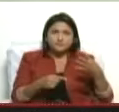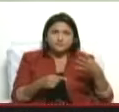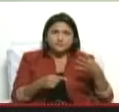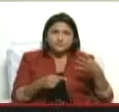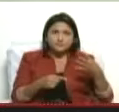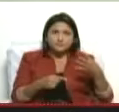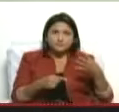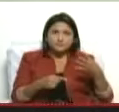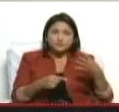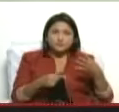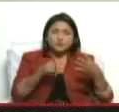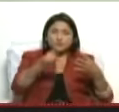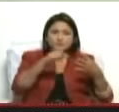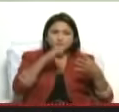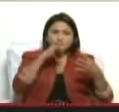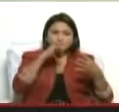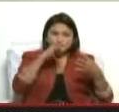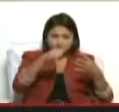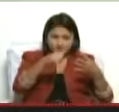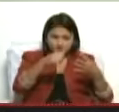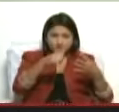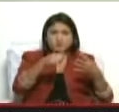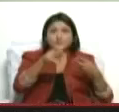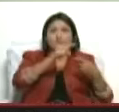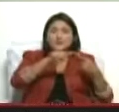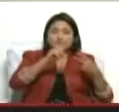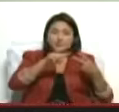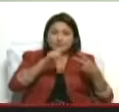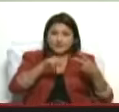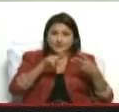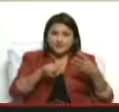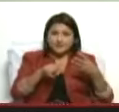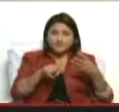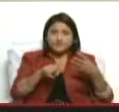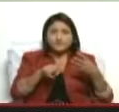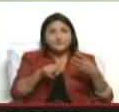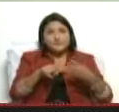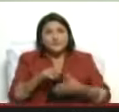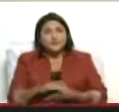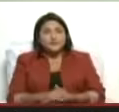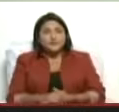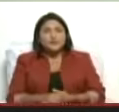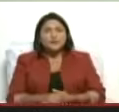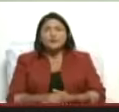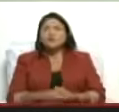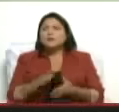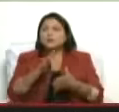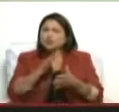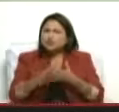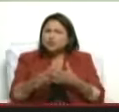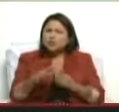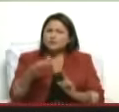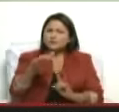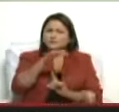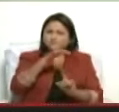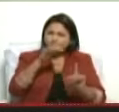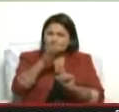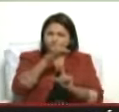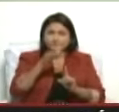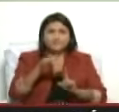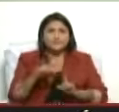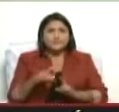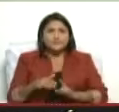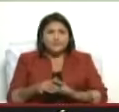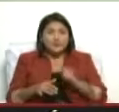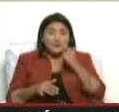y usted ha denunciado diferentes oportunidades ahora en relación con el caso de la